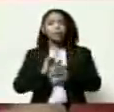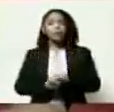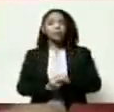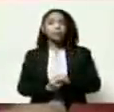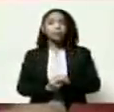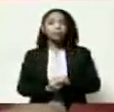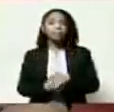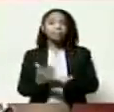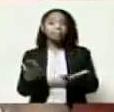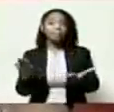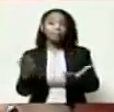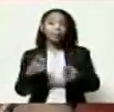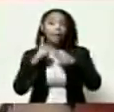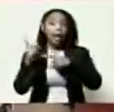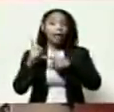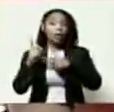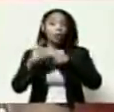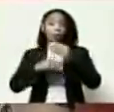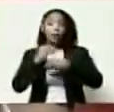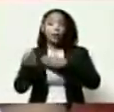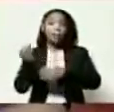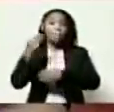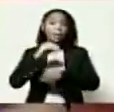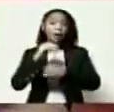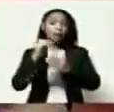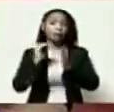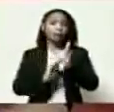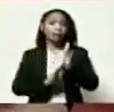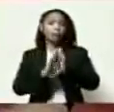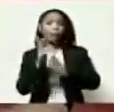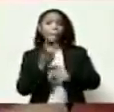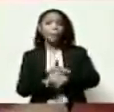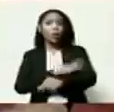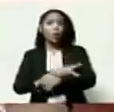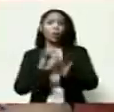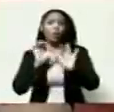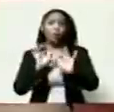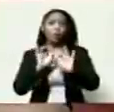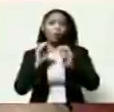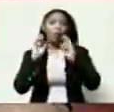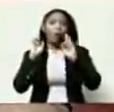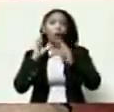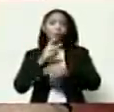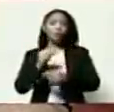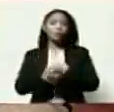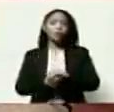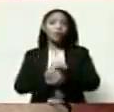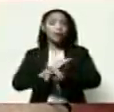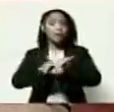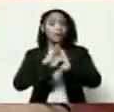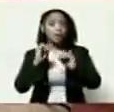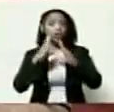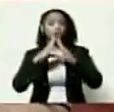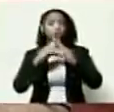y eso no escale más de lo que ha venido escalando. Y termine todo